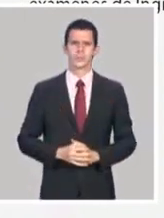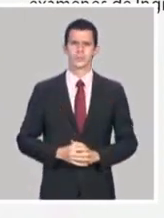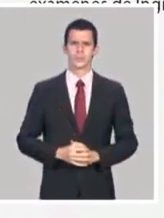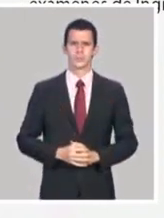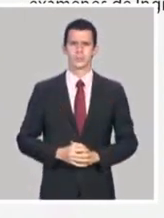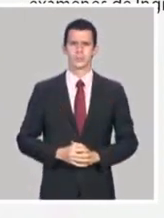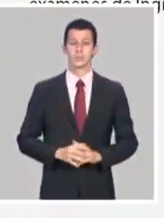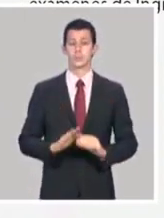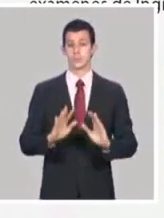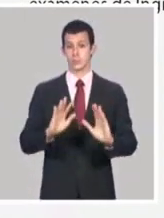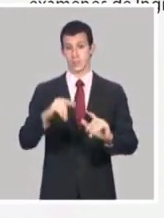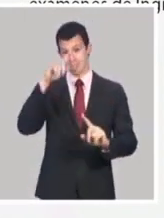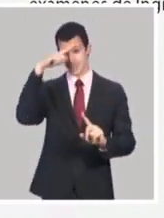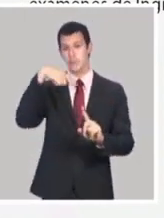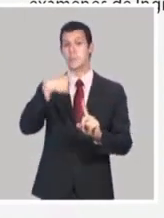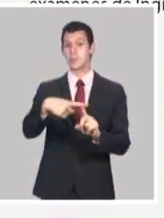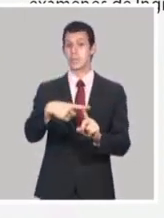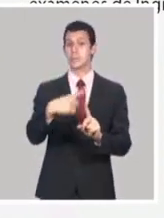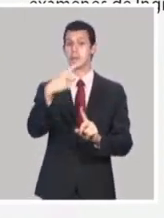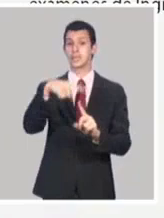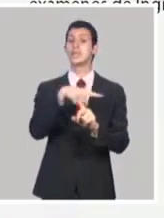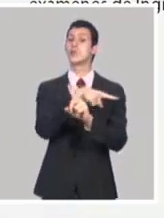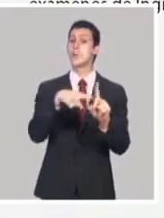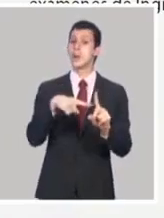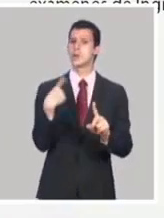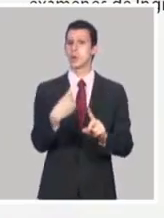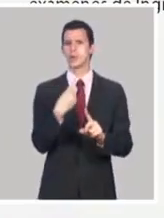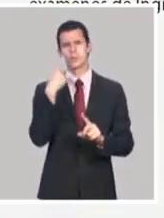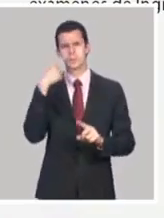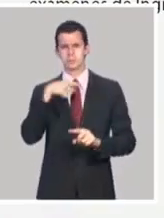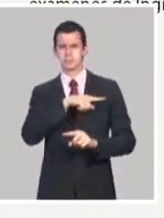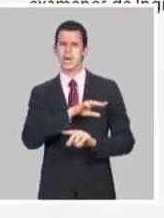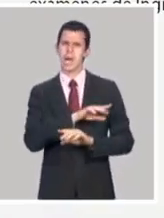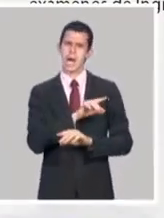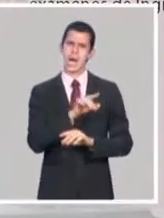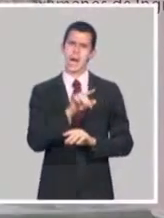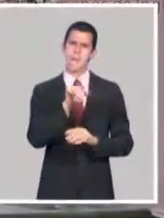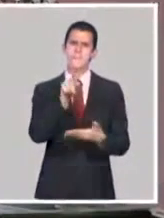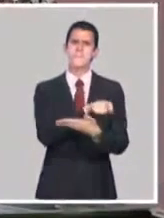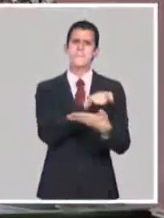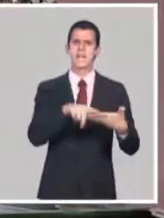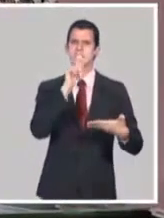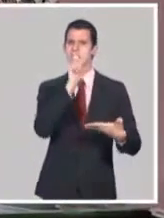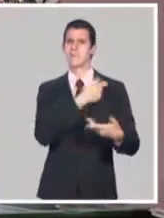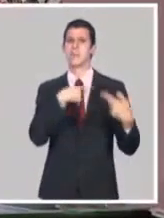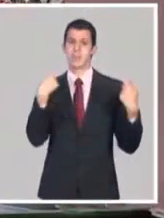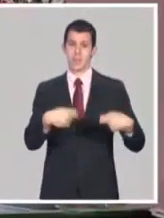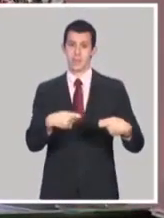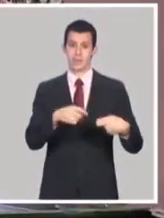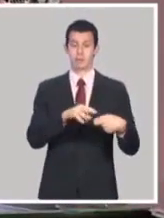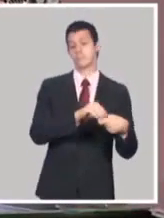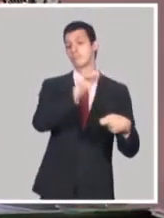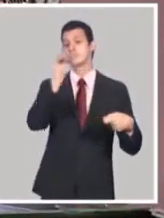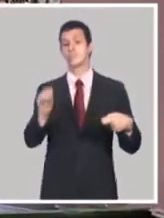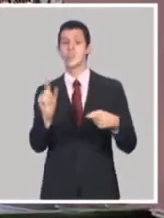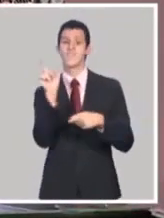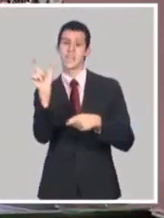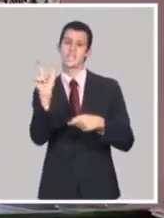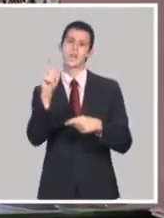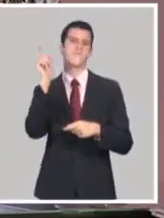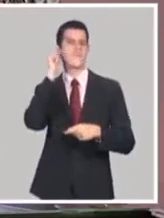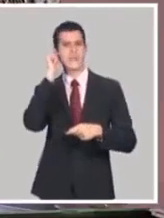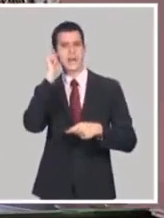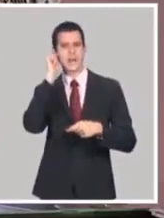que en el caso de la enseñanza técnica bueno ahora se produjo la graduación que estaba prevista en diciembre después en febrero y se produjo la